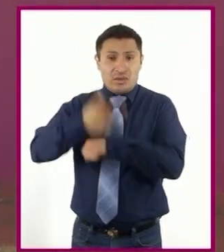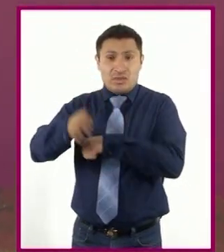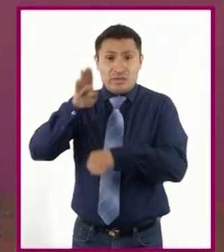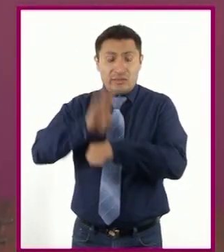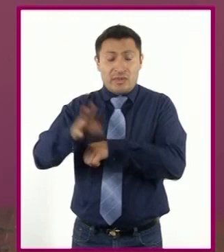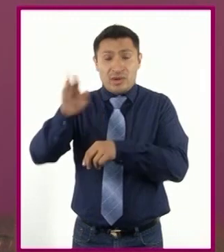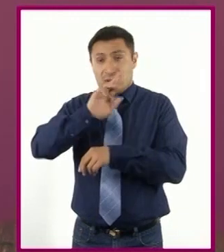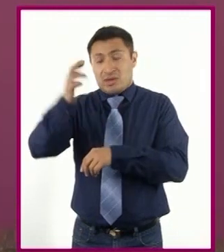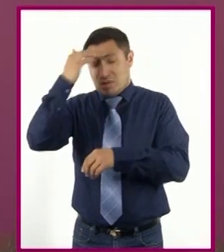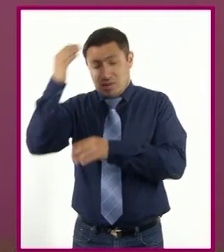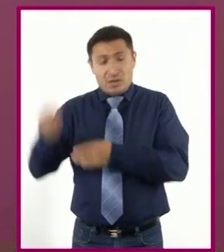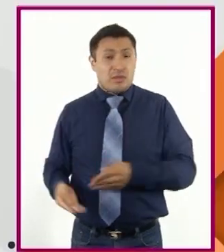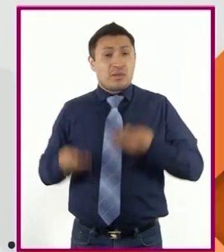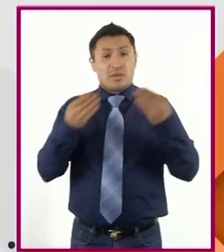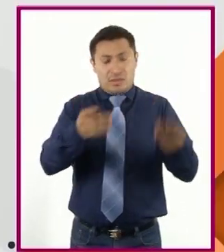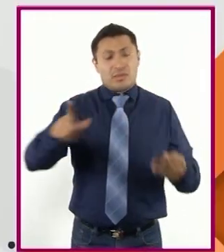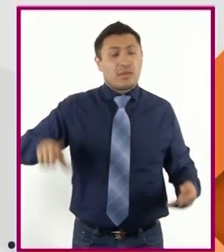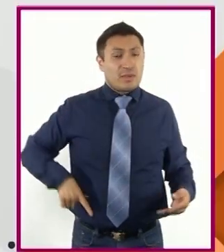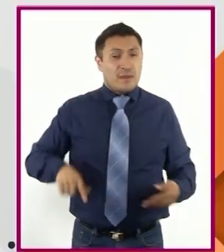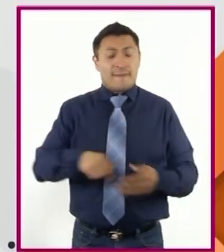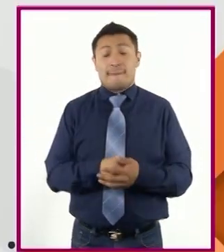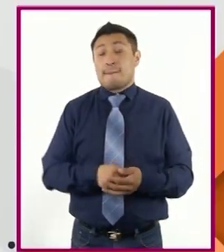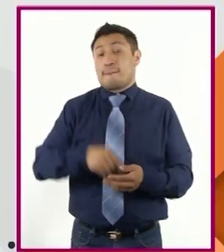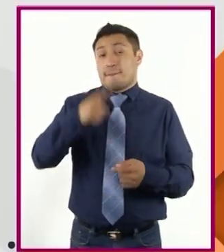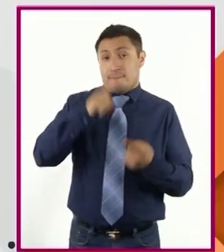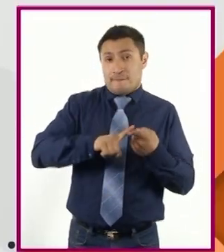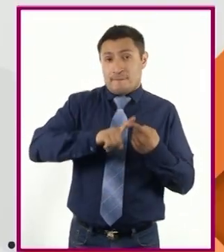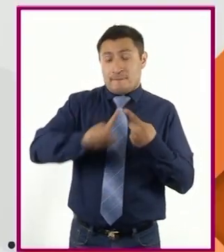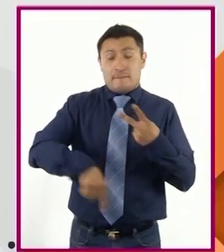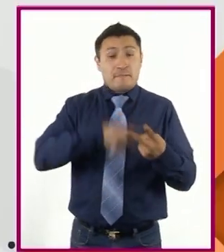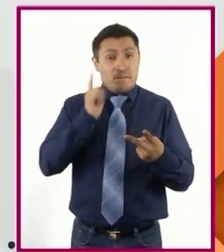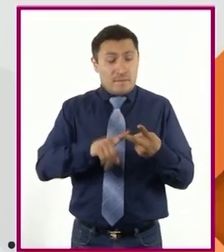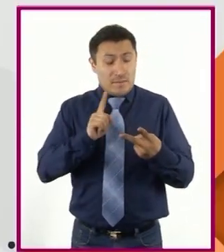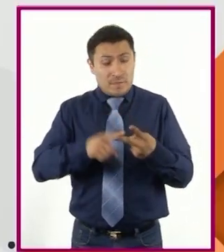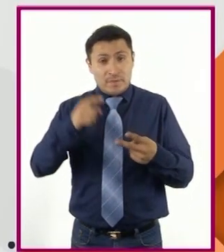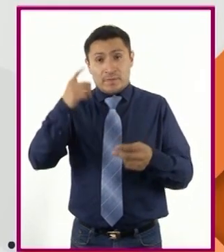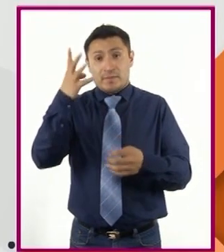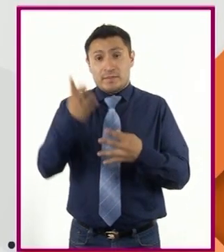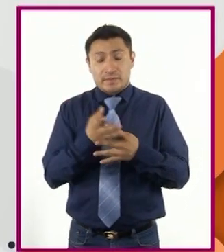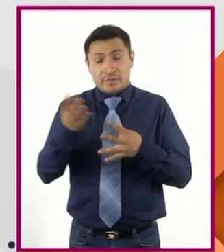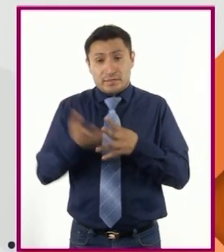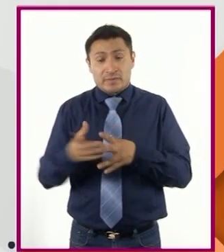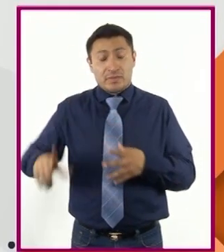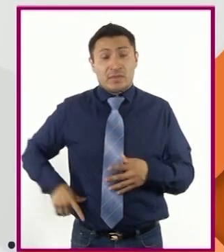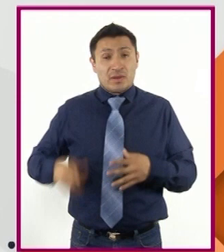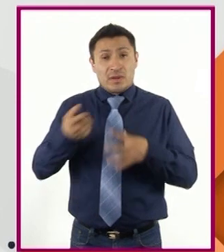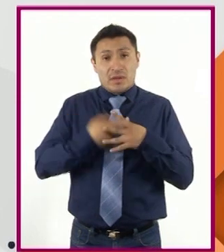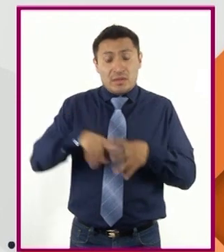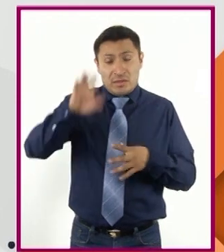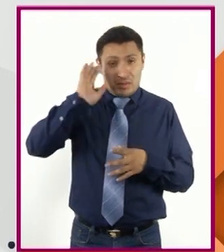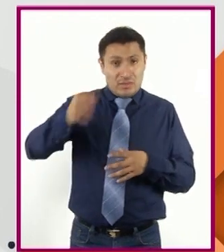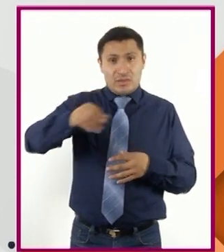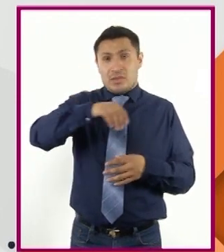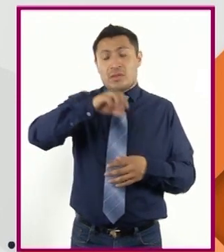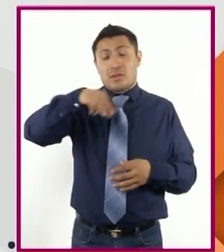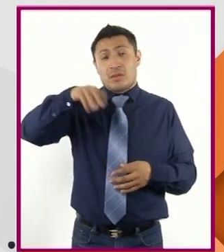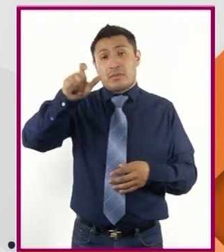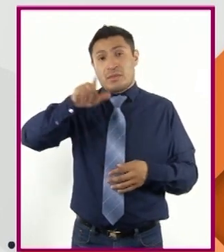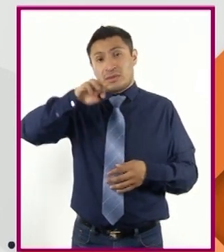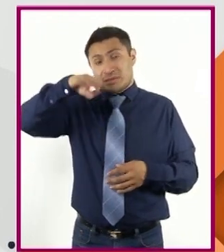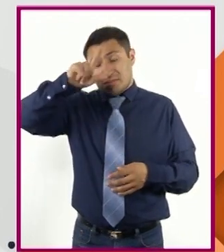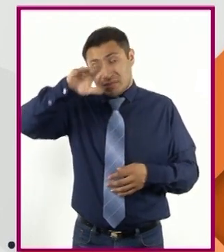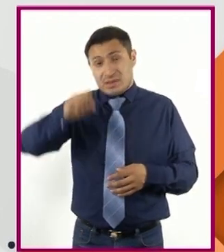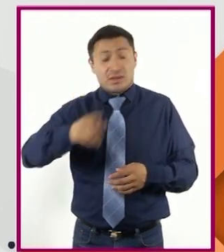su reconocimiento al imperio. Una segunda etapa de gobierno inició cuando Maximiliano se percató de que